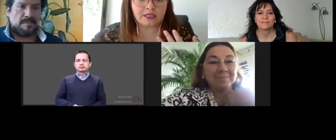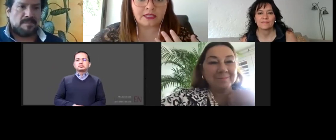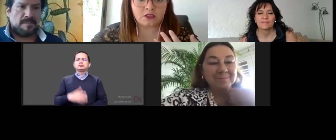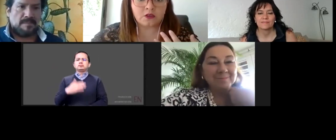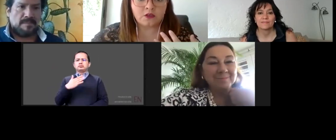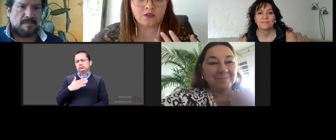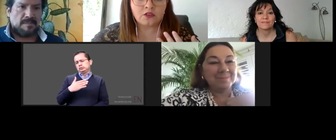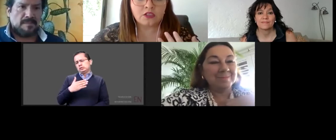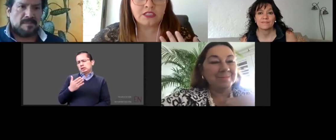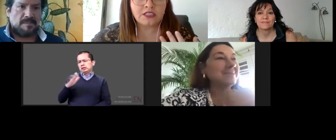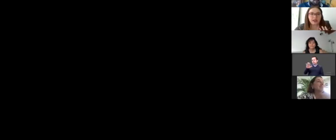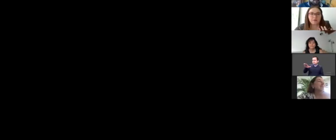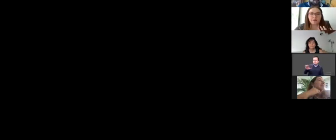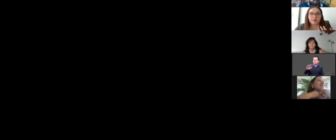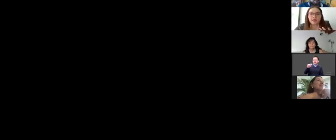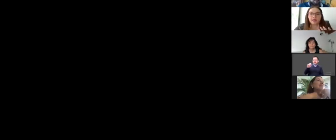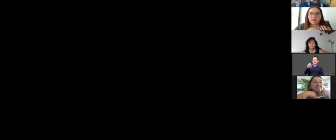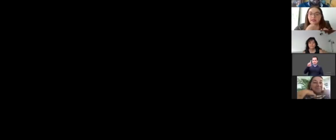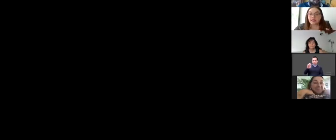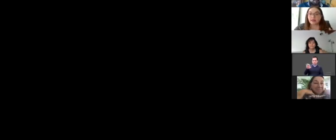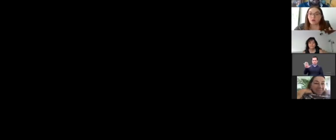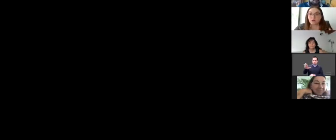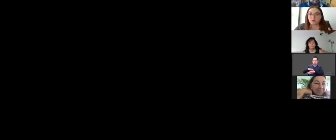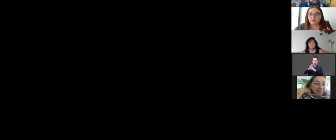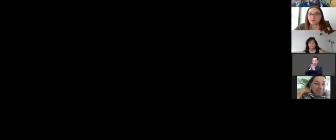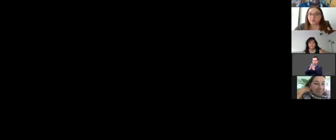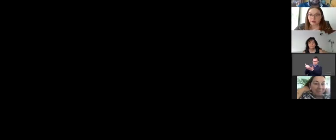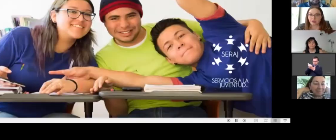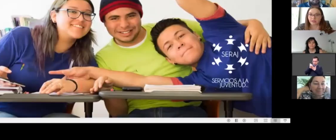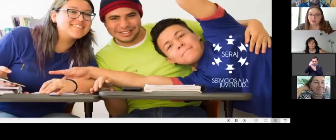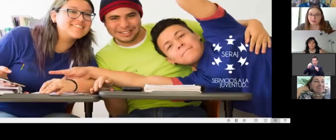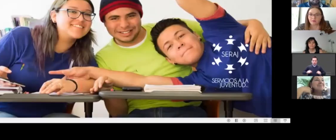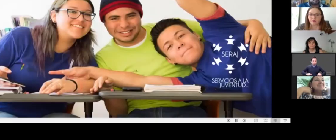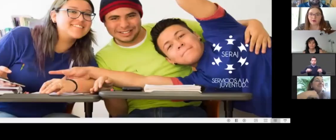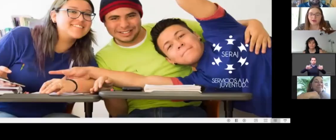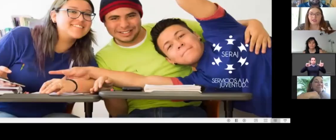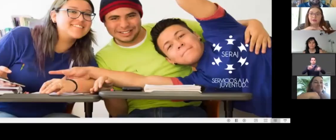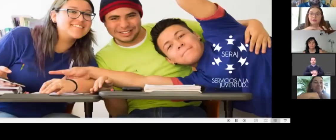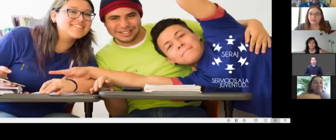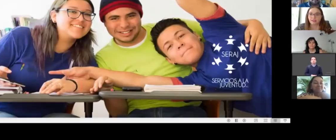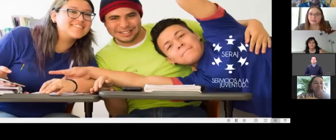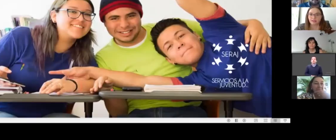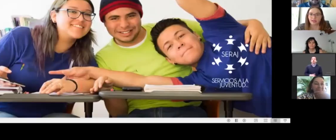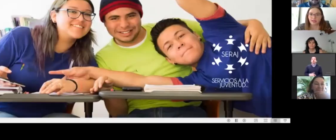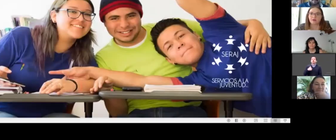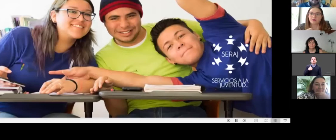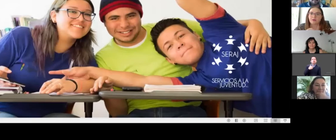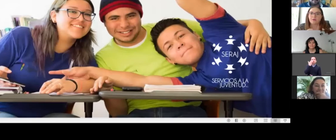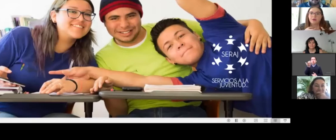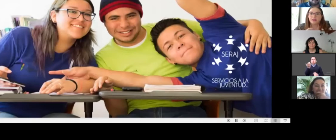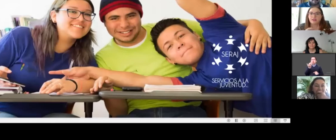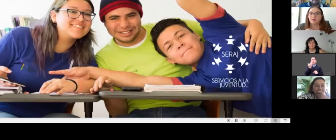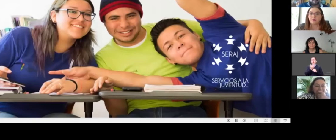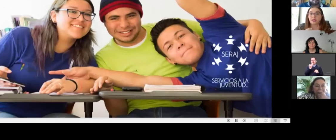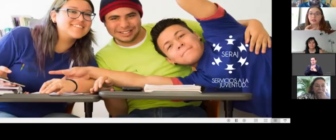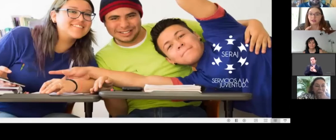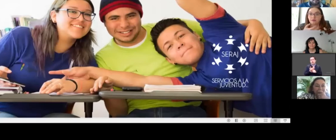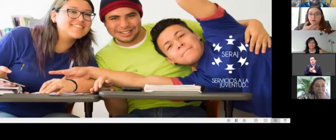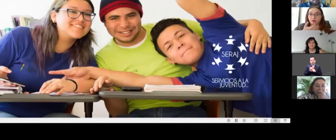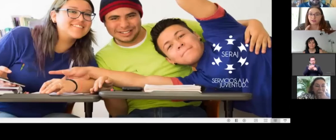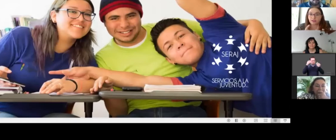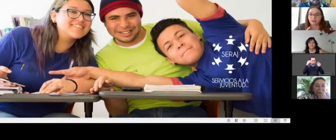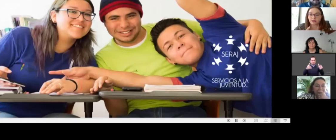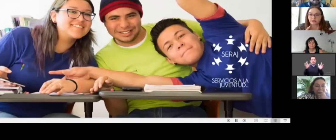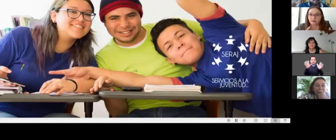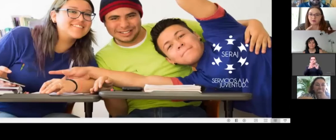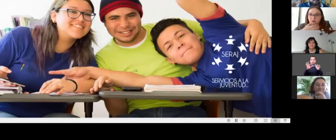la presentación. Yo quisiera dedicar un parte de mi tiempo a explicar quién es CERAC, pero también por qué es importante el